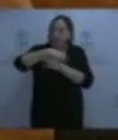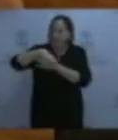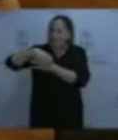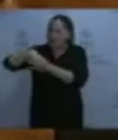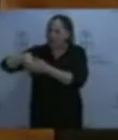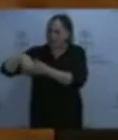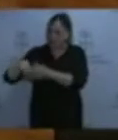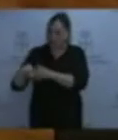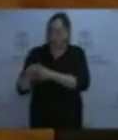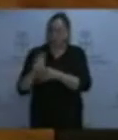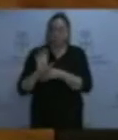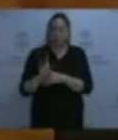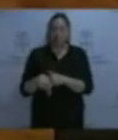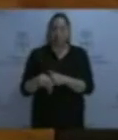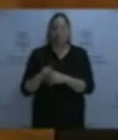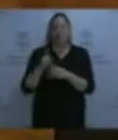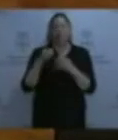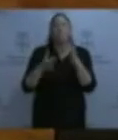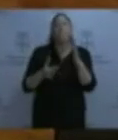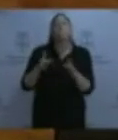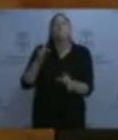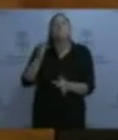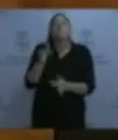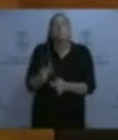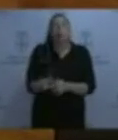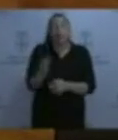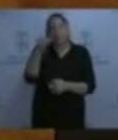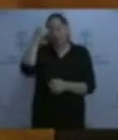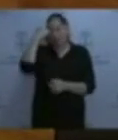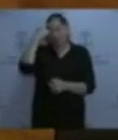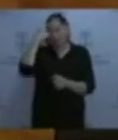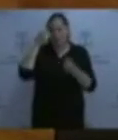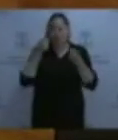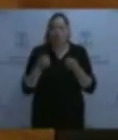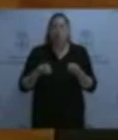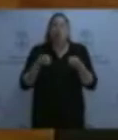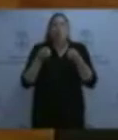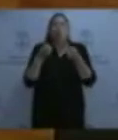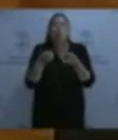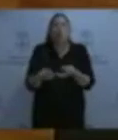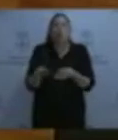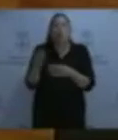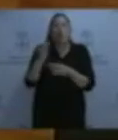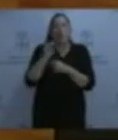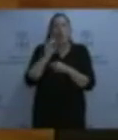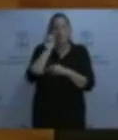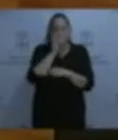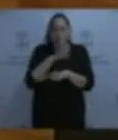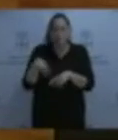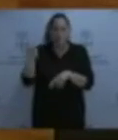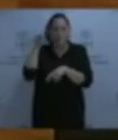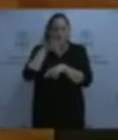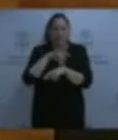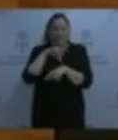opción y tener en cuenta sobre todo el número de guardias que fae cada pediatra y si se están superando el